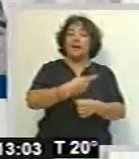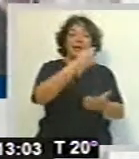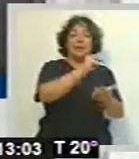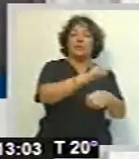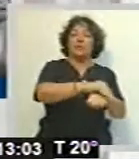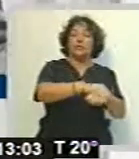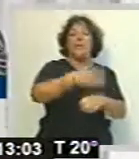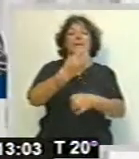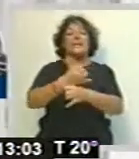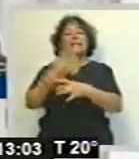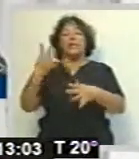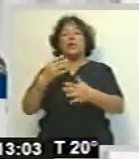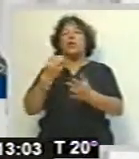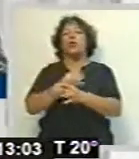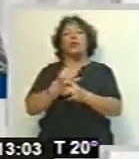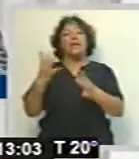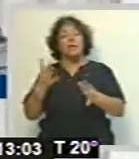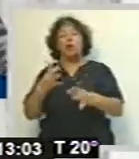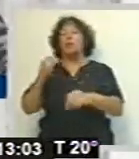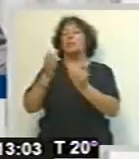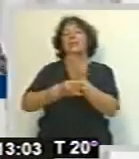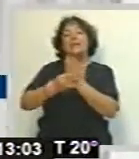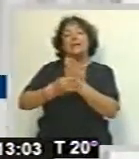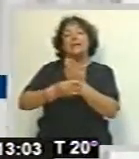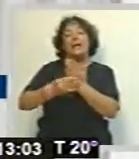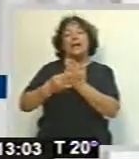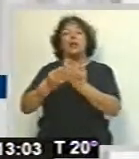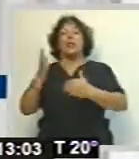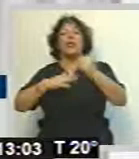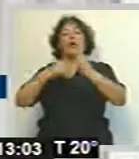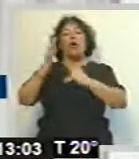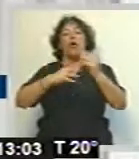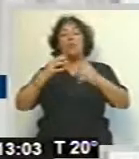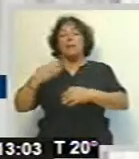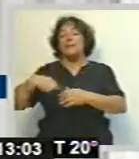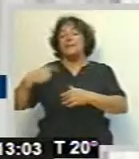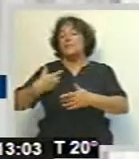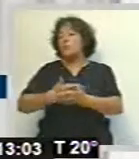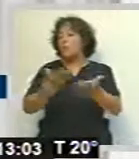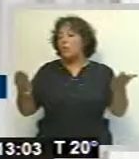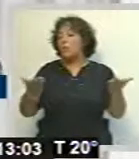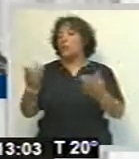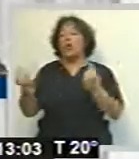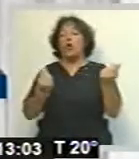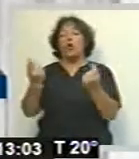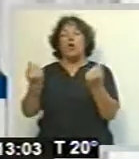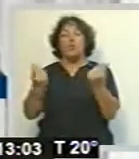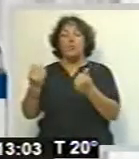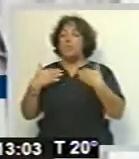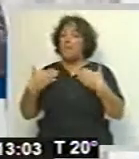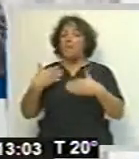de Educación, Ministerio de Salud, Ministerio de Obras y Servicios Públicos a través del Ministerio de Economía, para poder